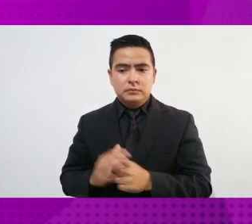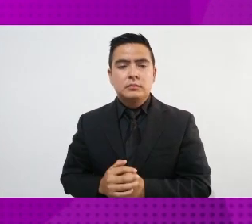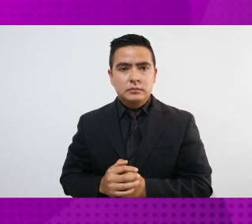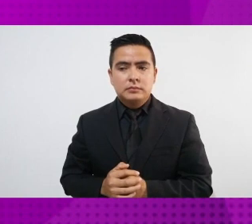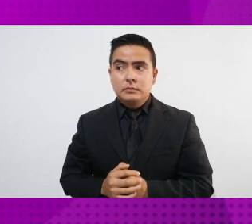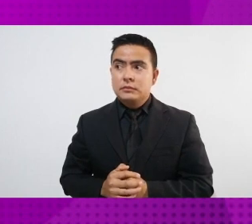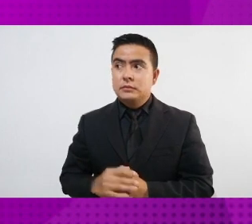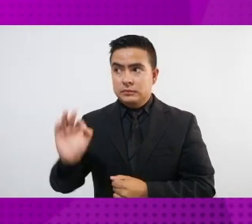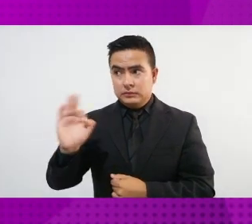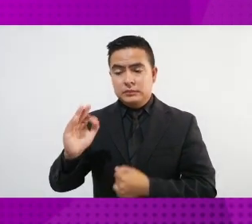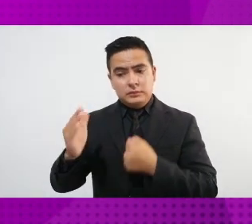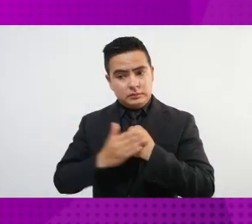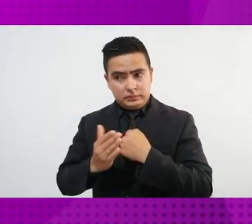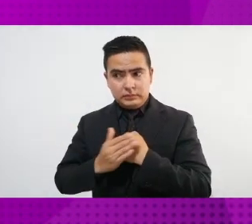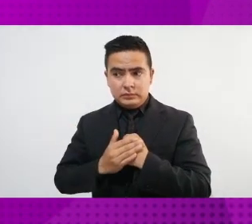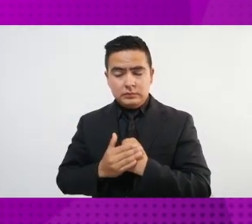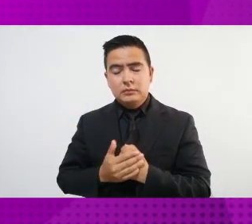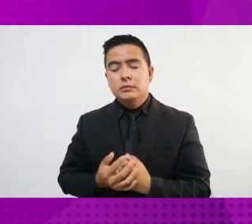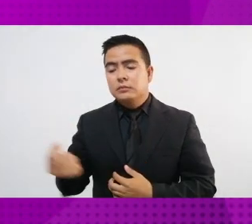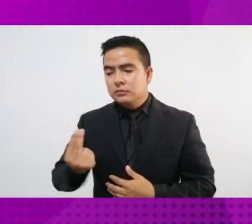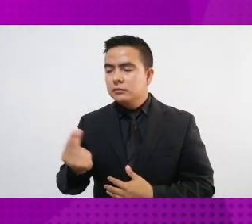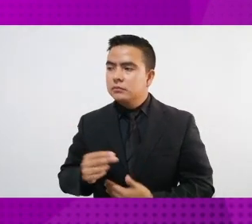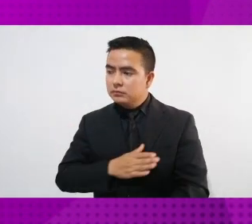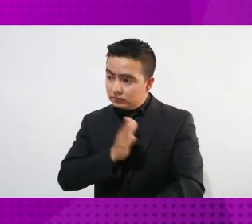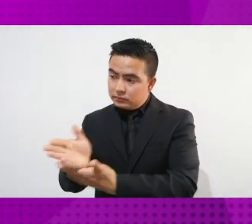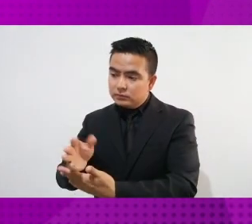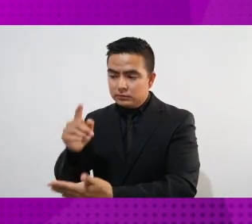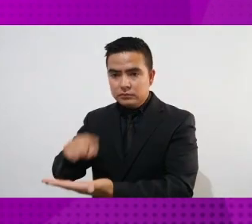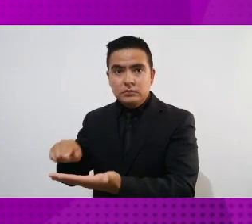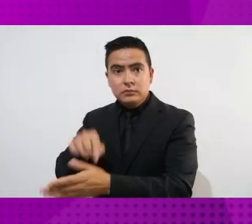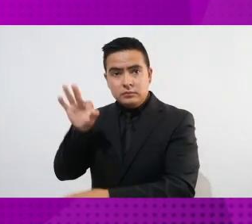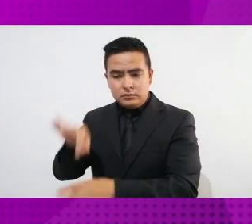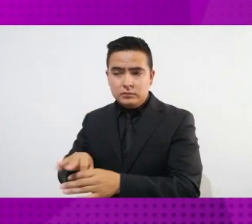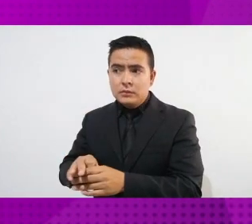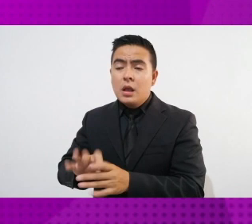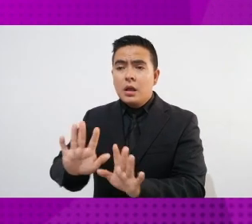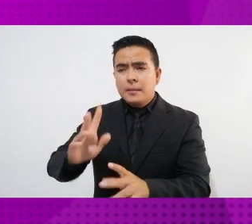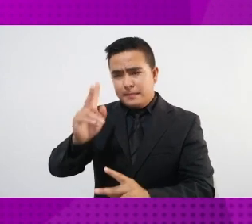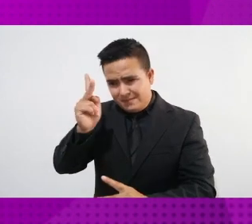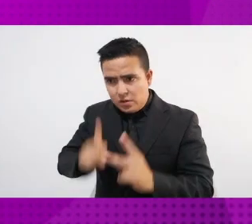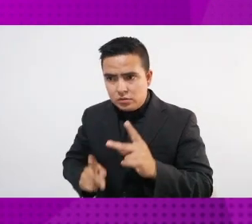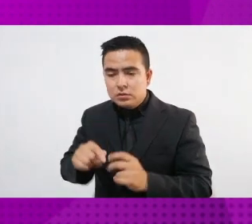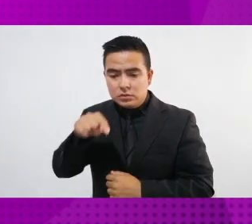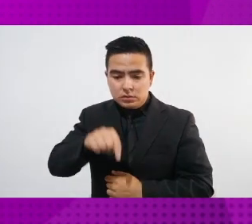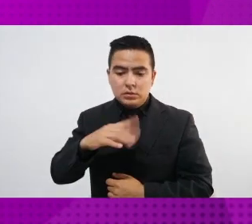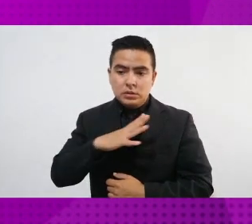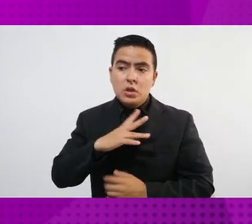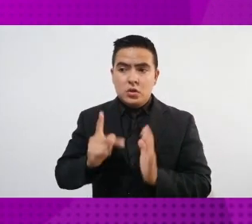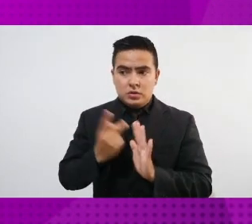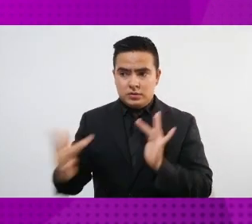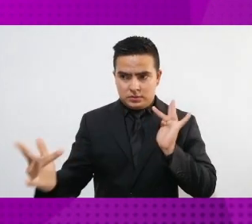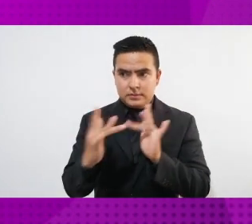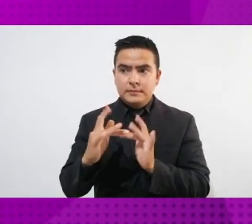Herrera, habrá que ir a elecciones en el segundo semestre de este año. Si nos permite, doctor, vamos a una pequeñísima pausa